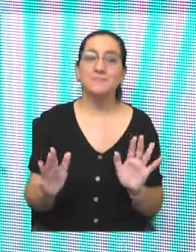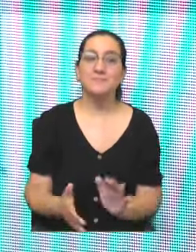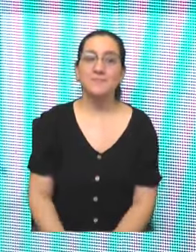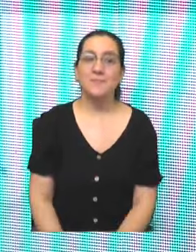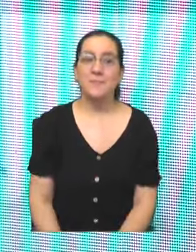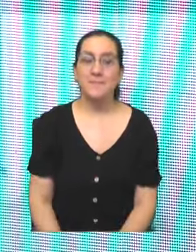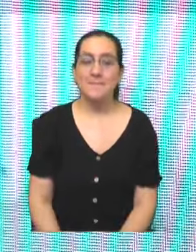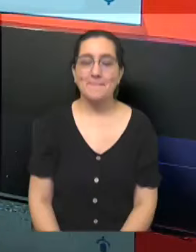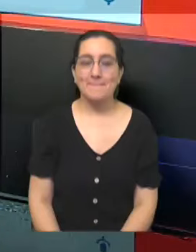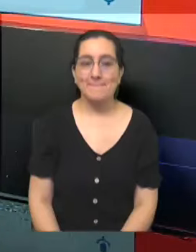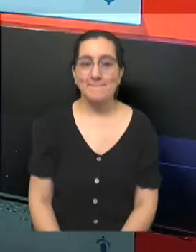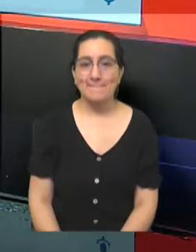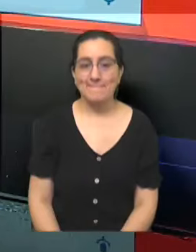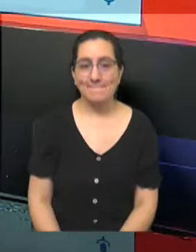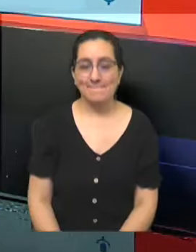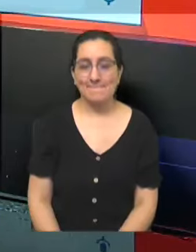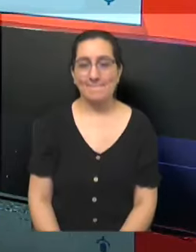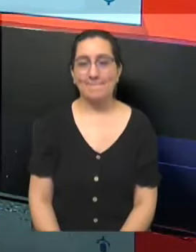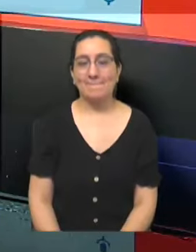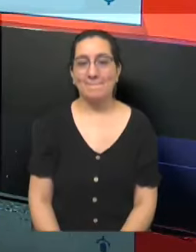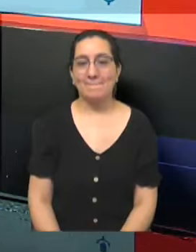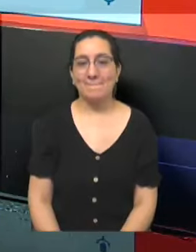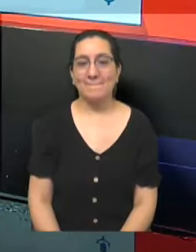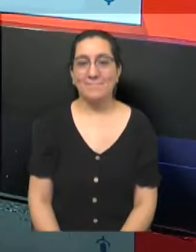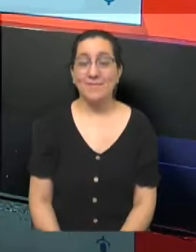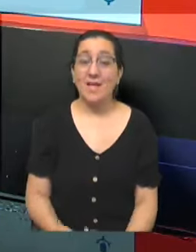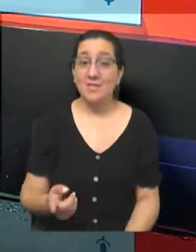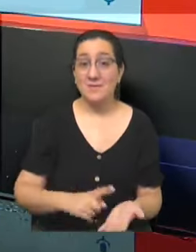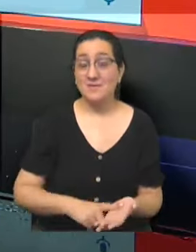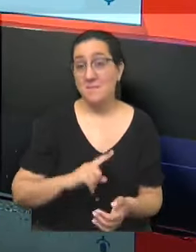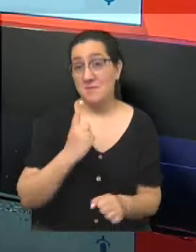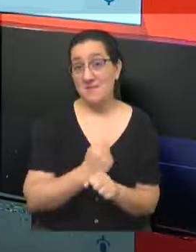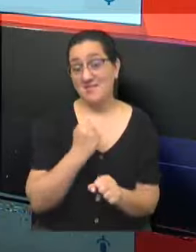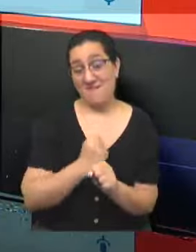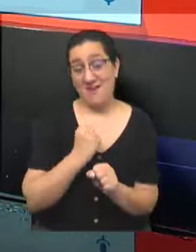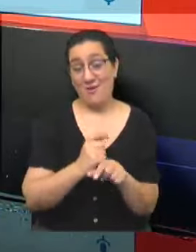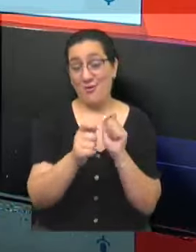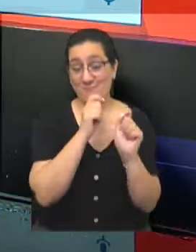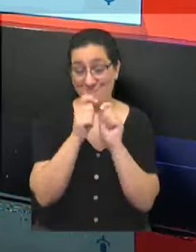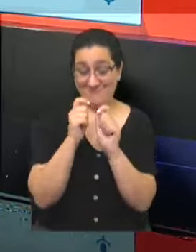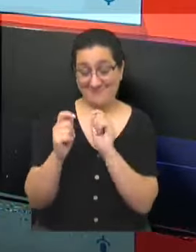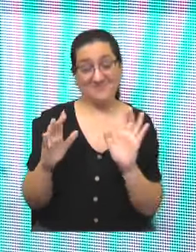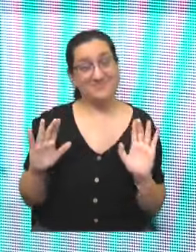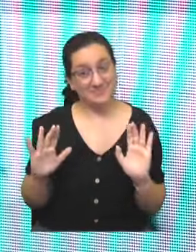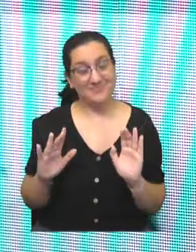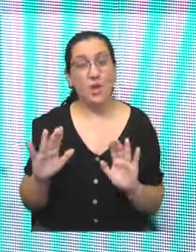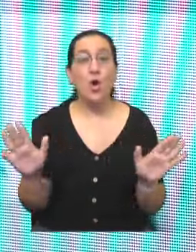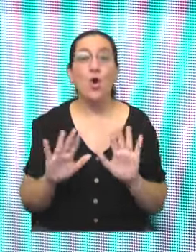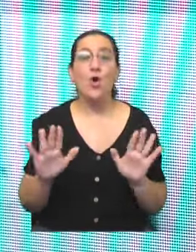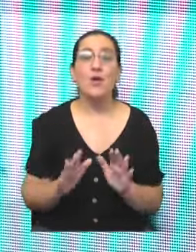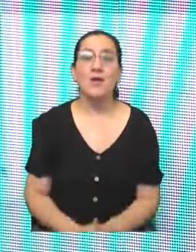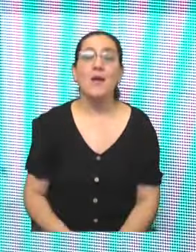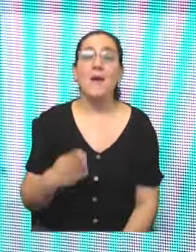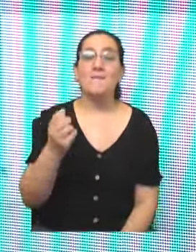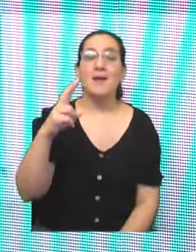estudiándolo, Marcelo, nos no, va a llevar está bien. Unos días, capaz. Está bien. Además es nuestro primer trabajo así, obvio, de consultoría. Obvio, entiéndanos. Hola, chicos,